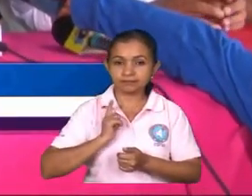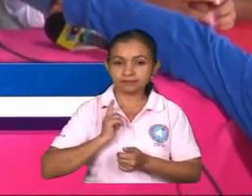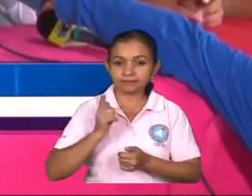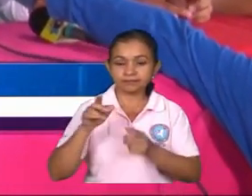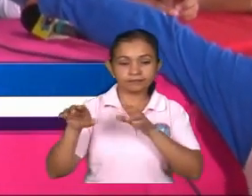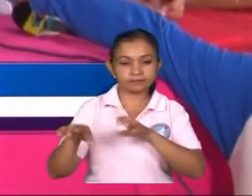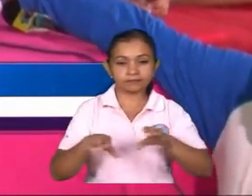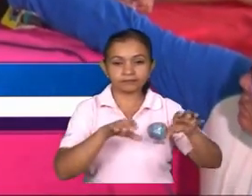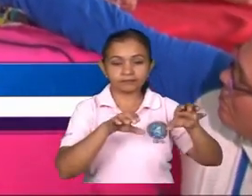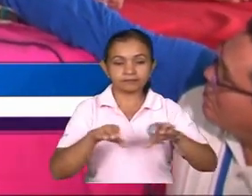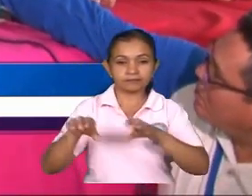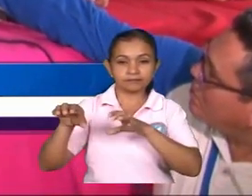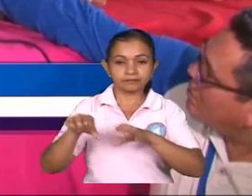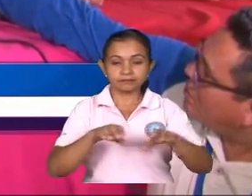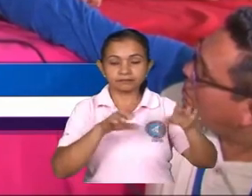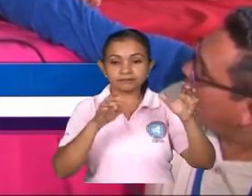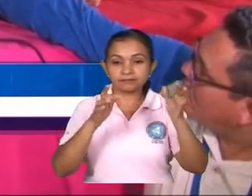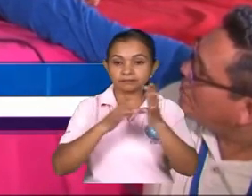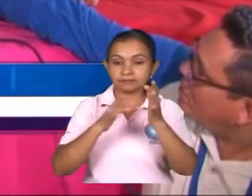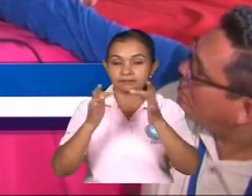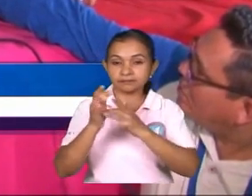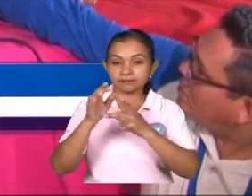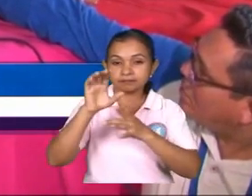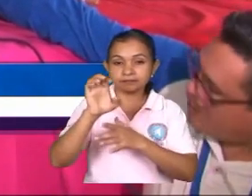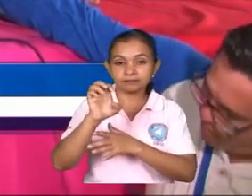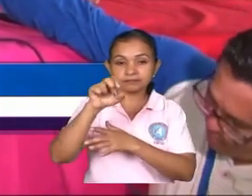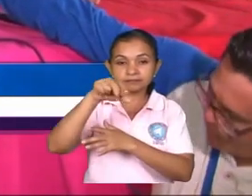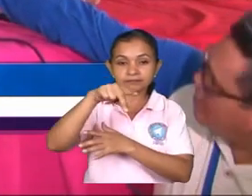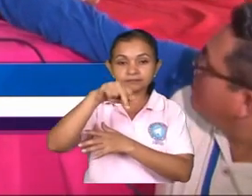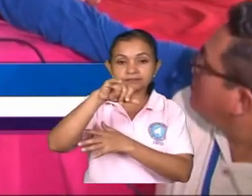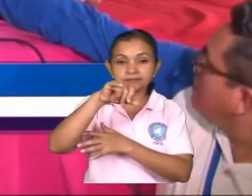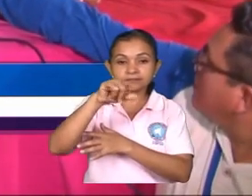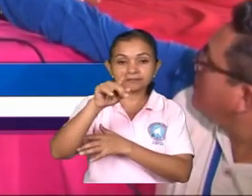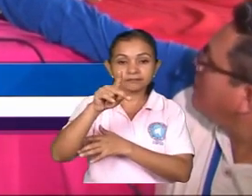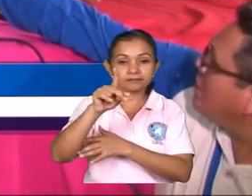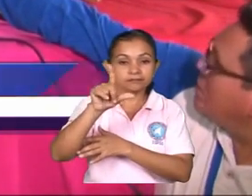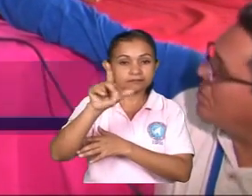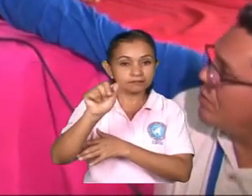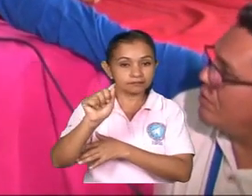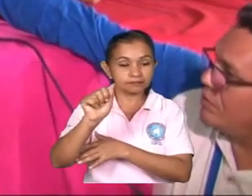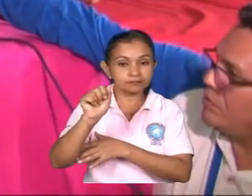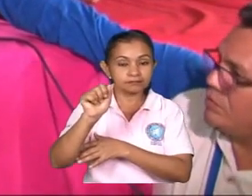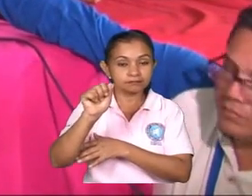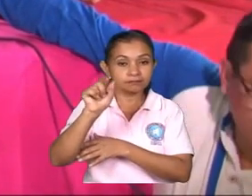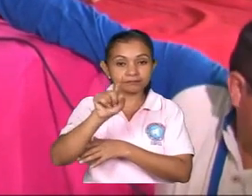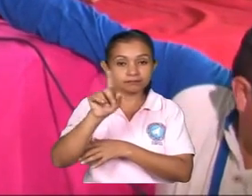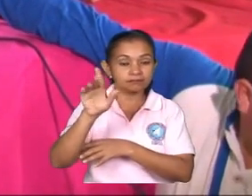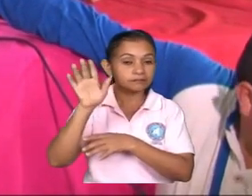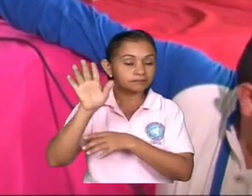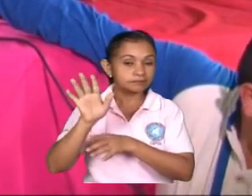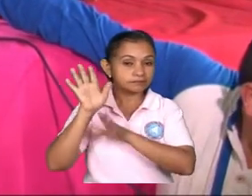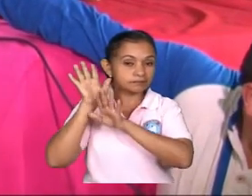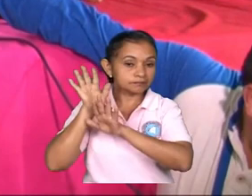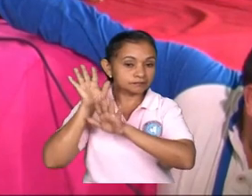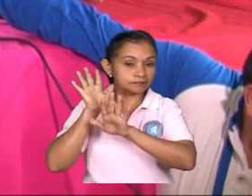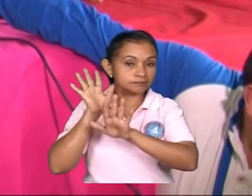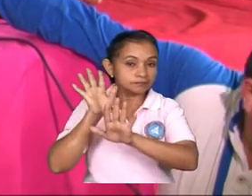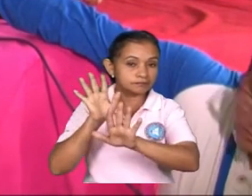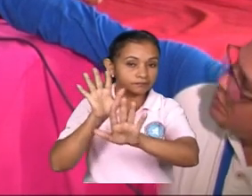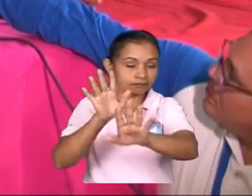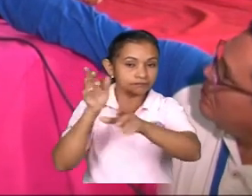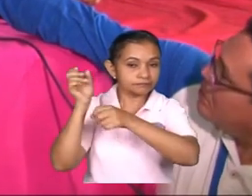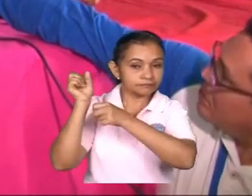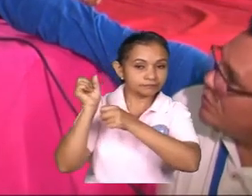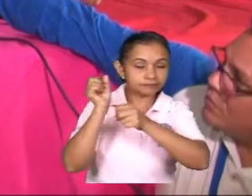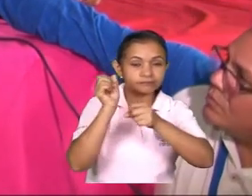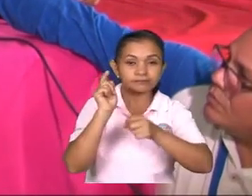las actividades del señor de Quipula. El día 15 es la procesión, ¿verdad? Y esperamos que todo pues